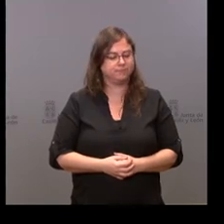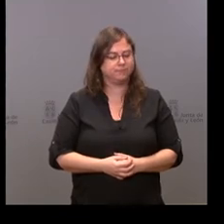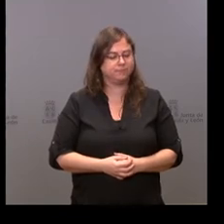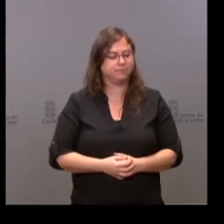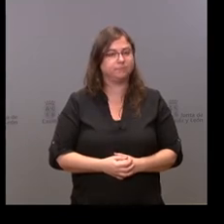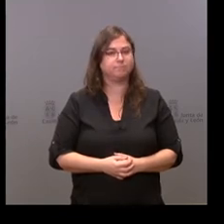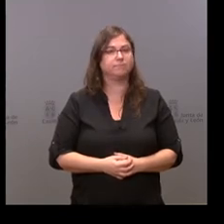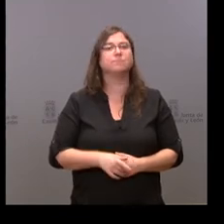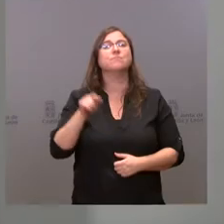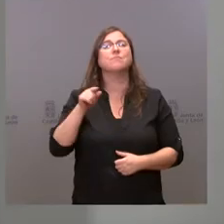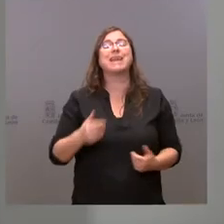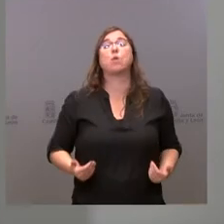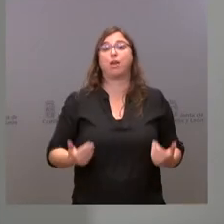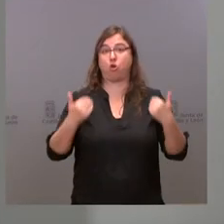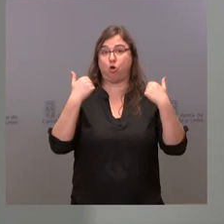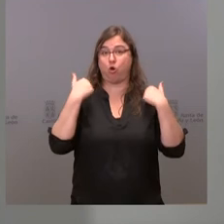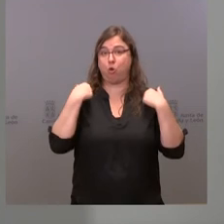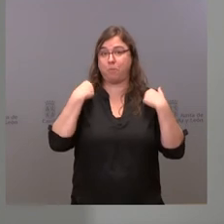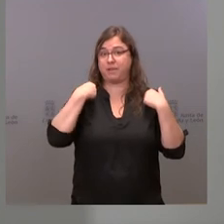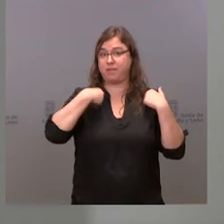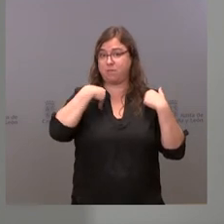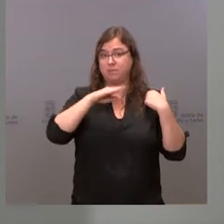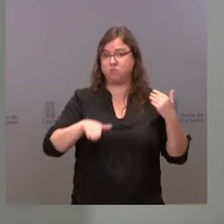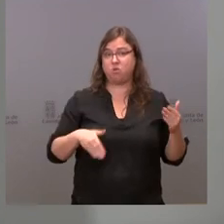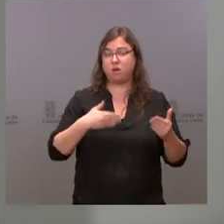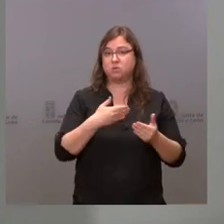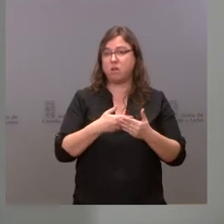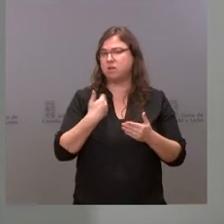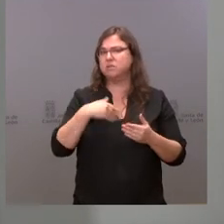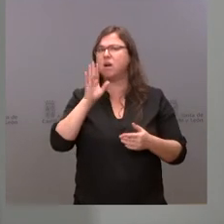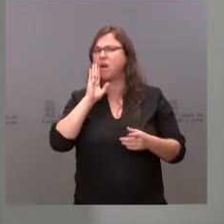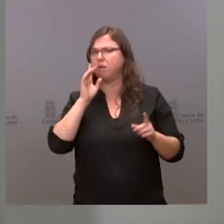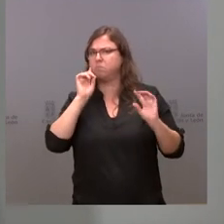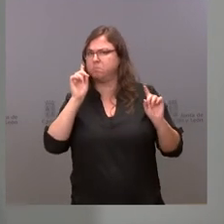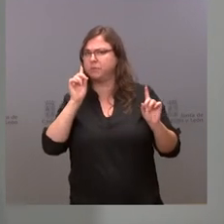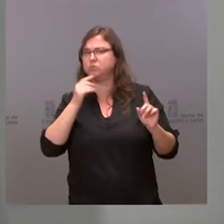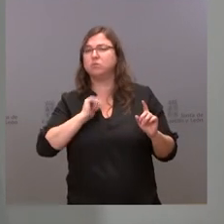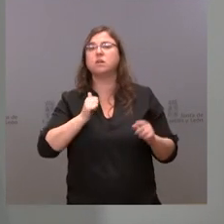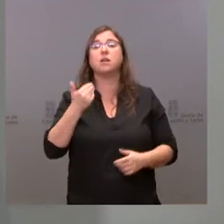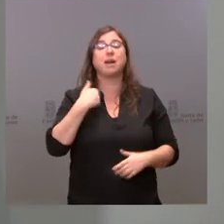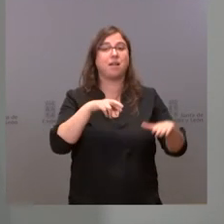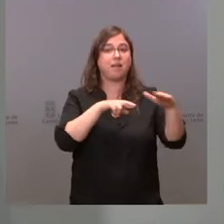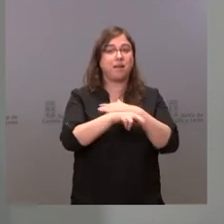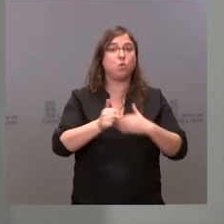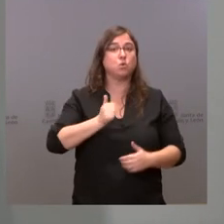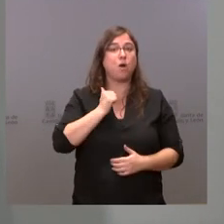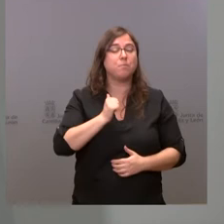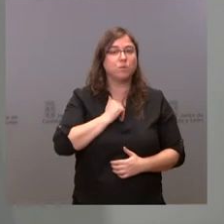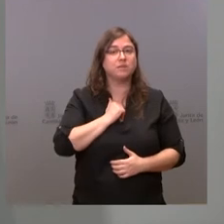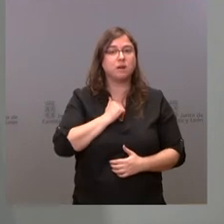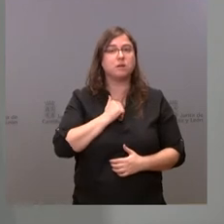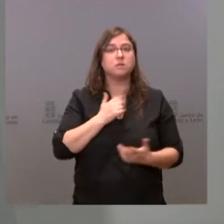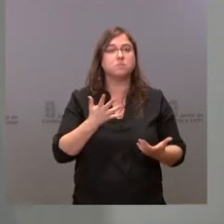esta es una competencia que tal y como estaba previsto y también en aras y aprovechar los recursos de los que dispone esta comunidad autónoma